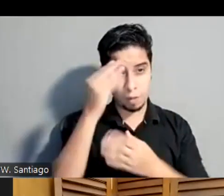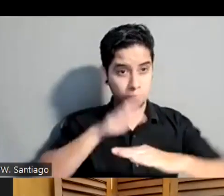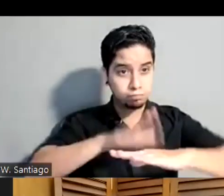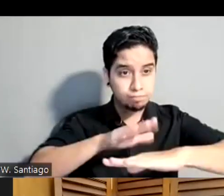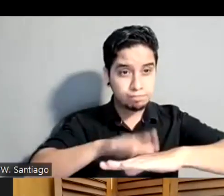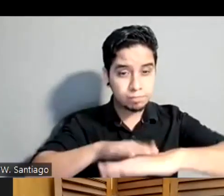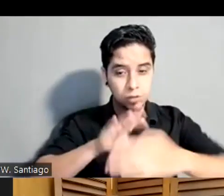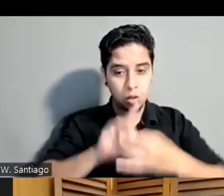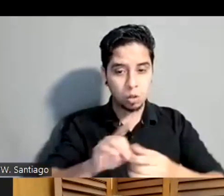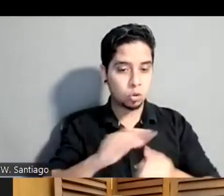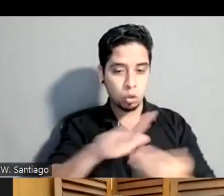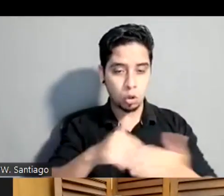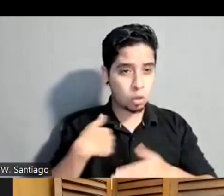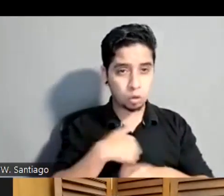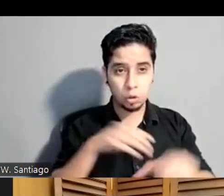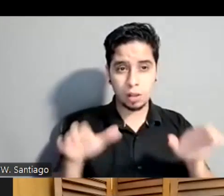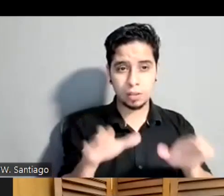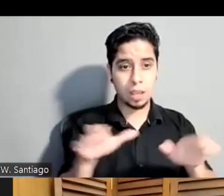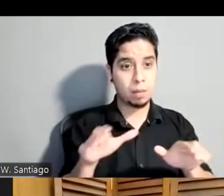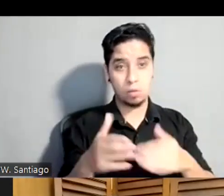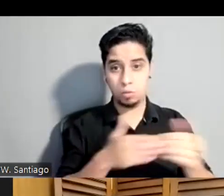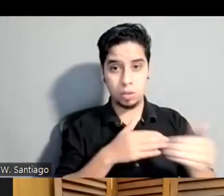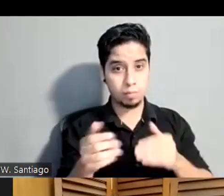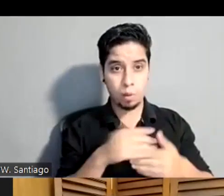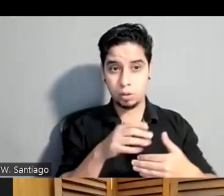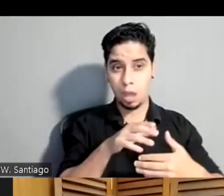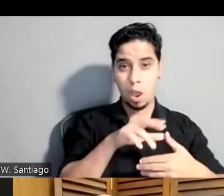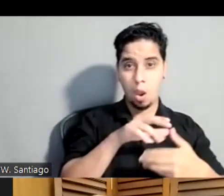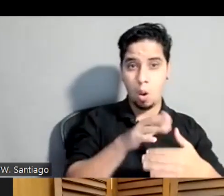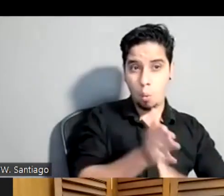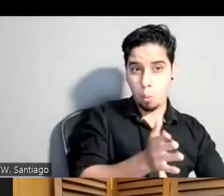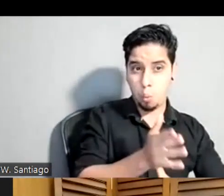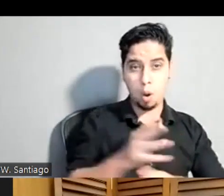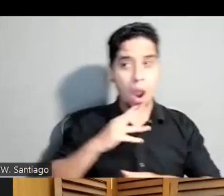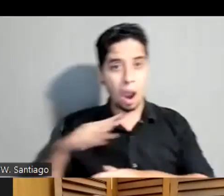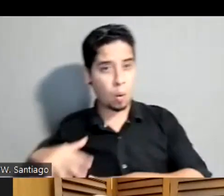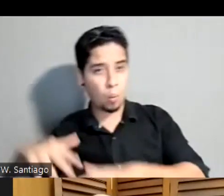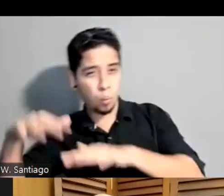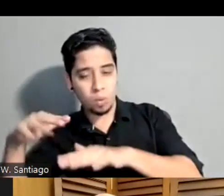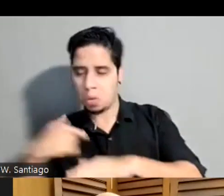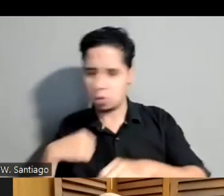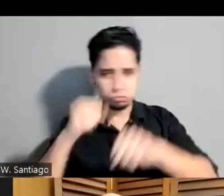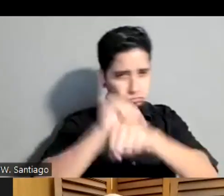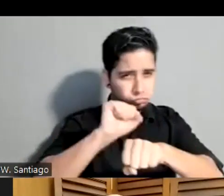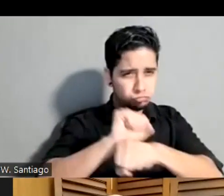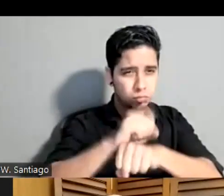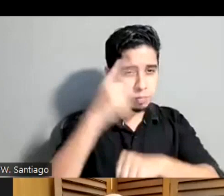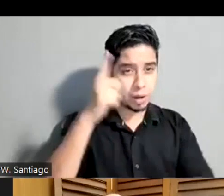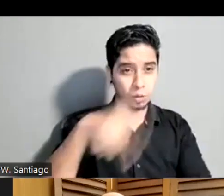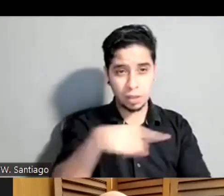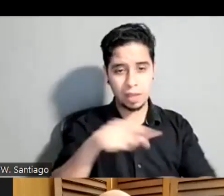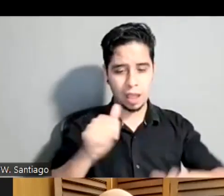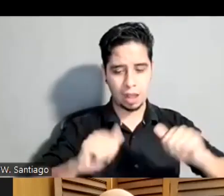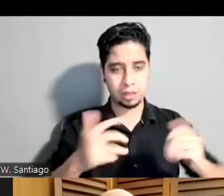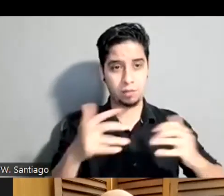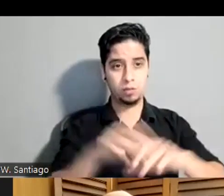que estamos preparando contra viento y marea, literalmente, para todos ustedes en Artefusión. Y